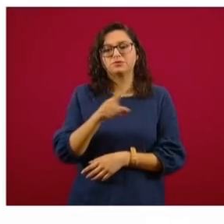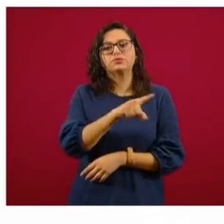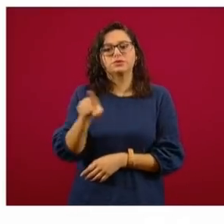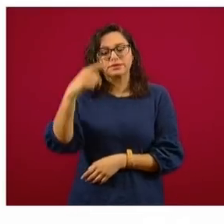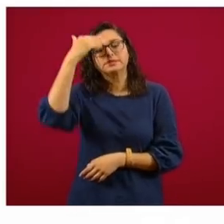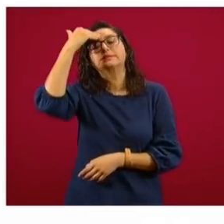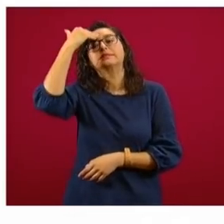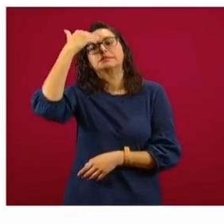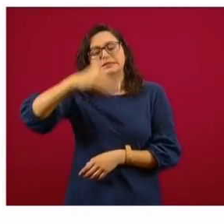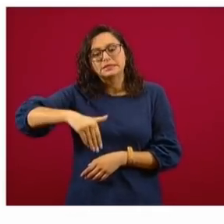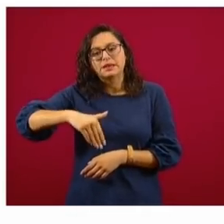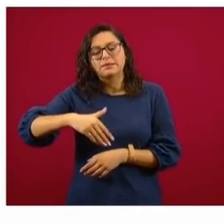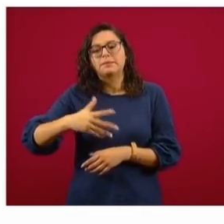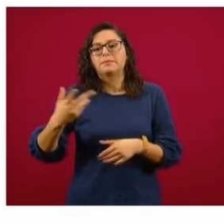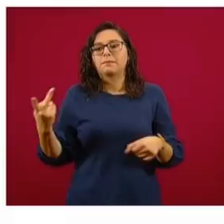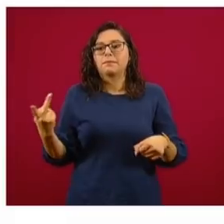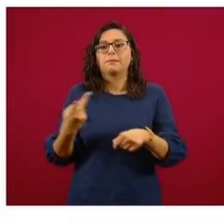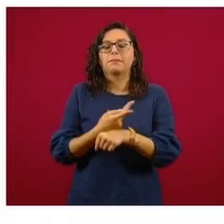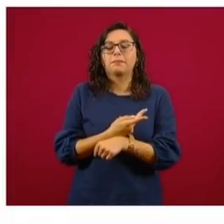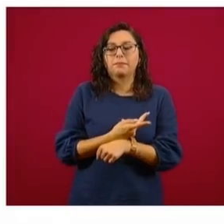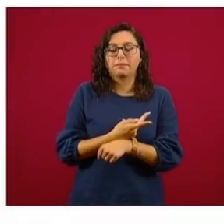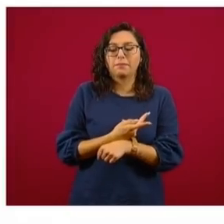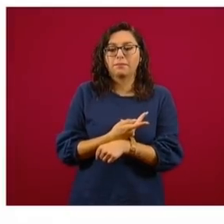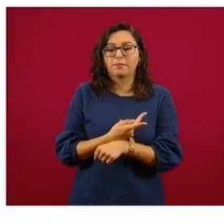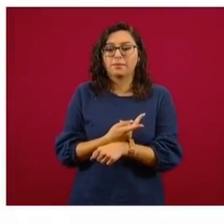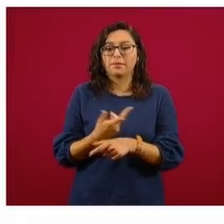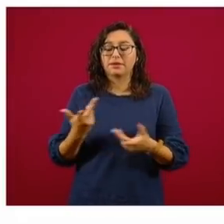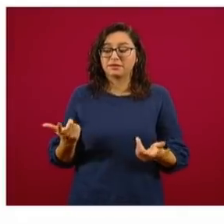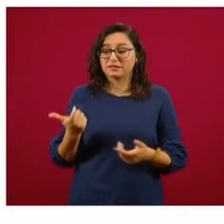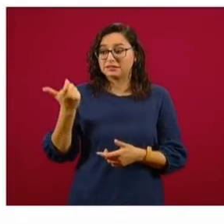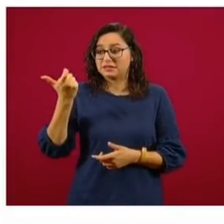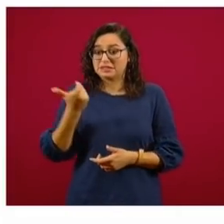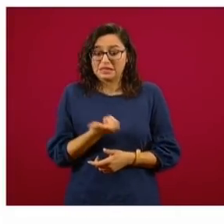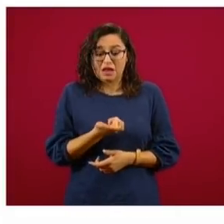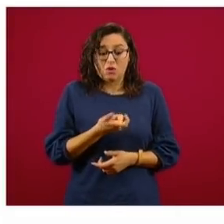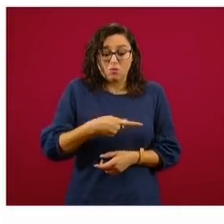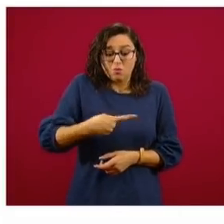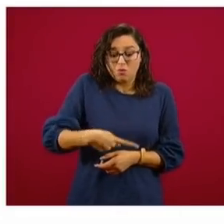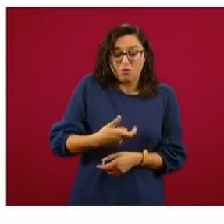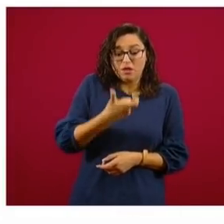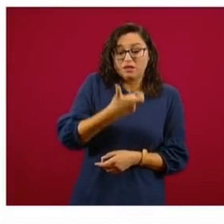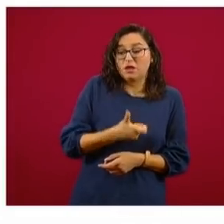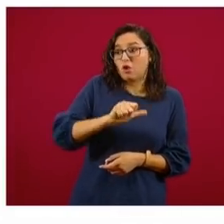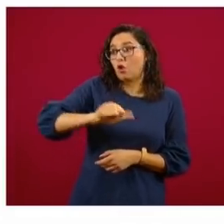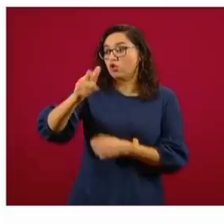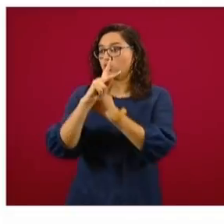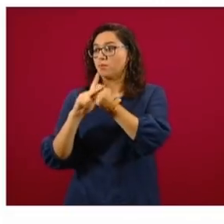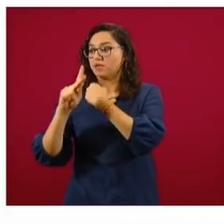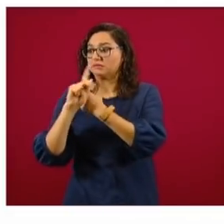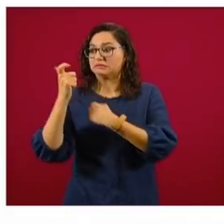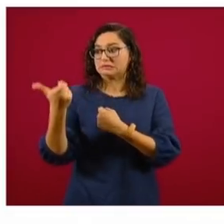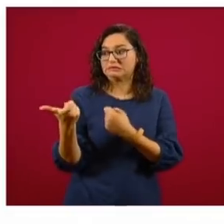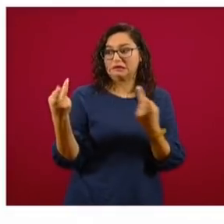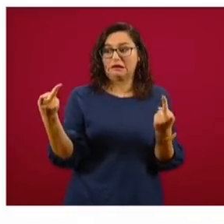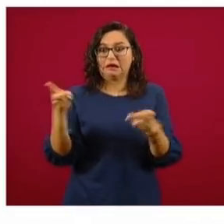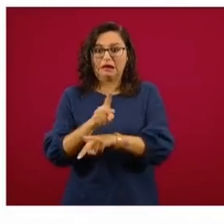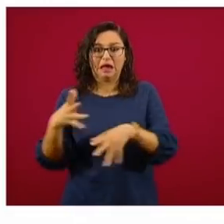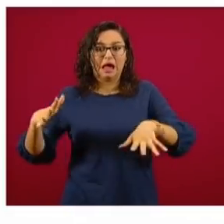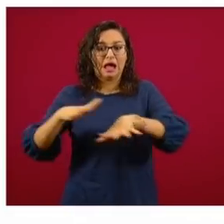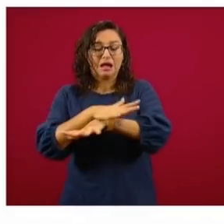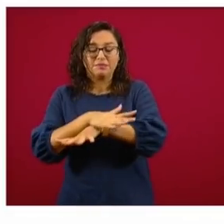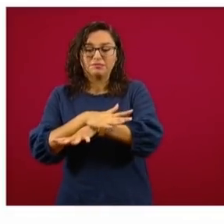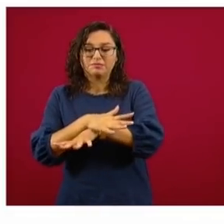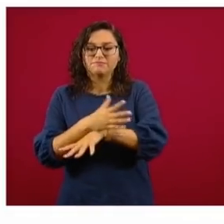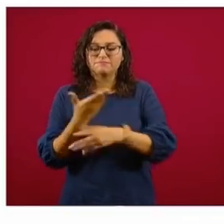señalando, cuando hay un movimiento importante en el tipo de cambio, eso genera un remanente operativo en el Banco de México que una vez